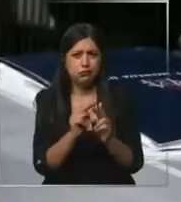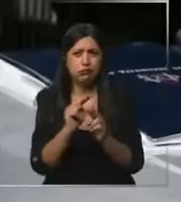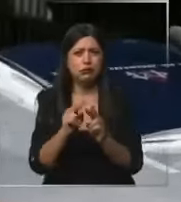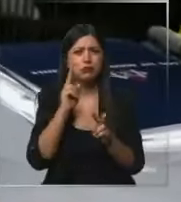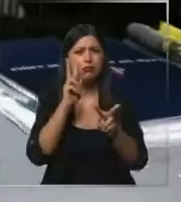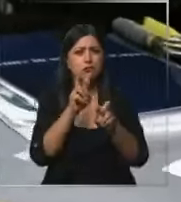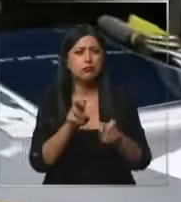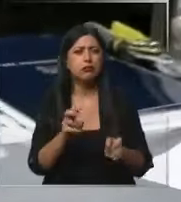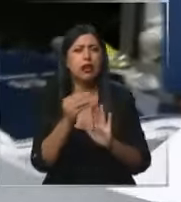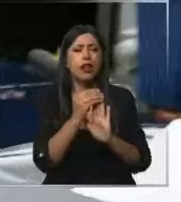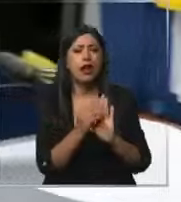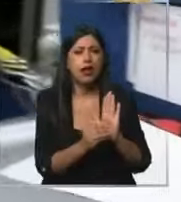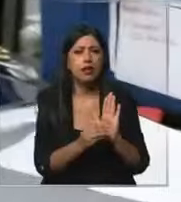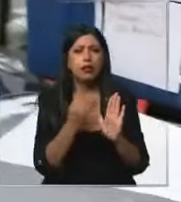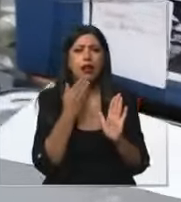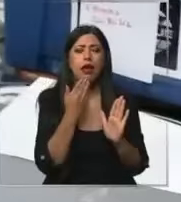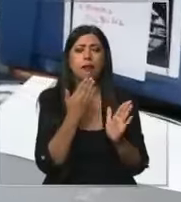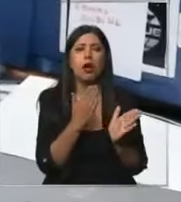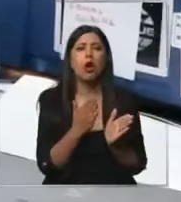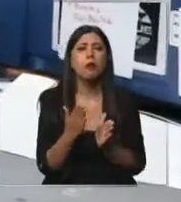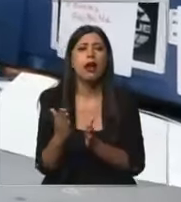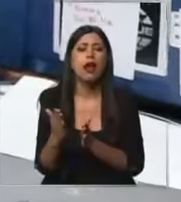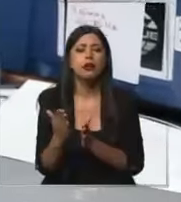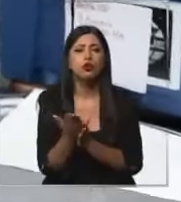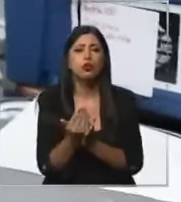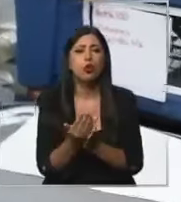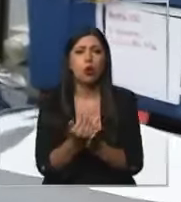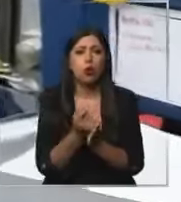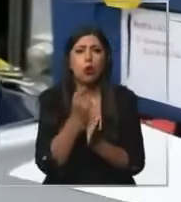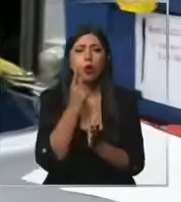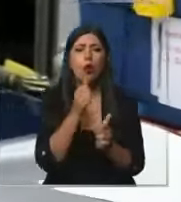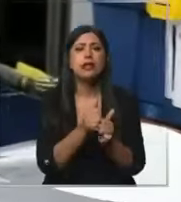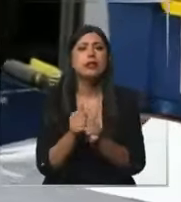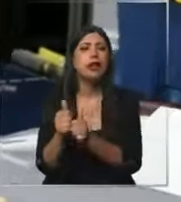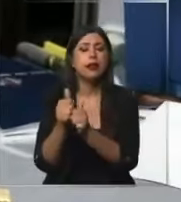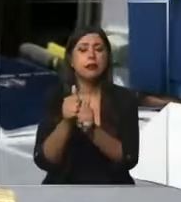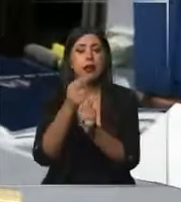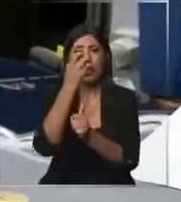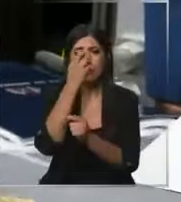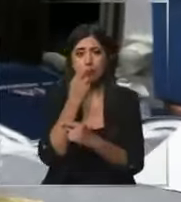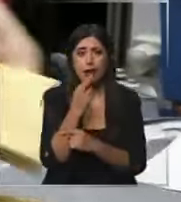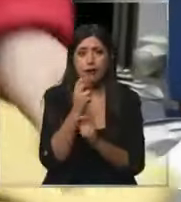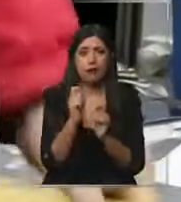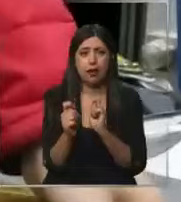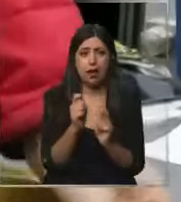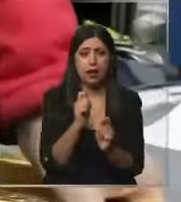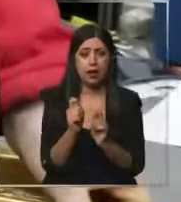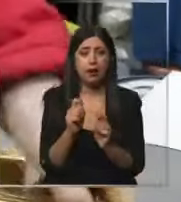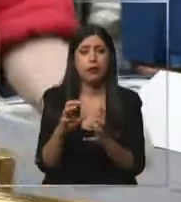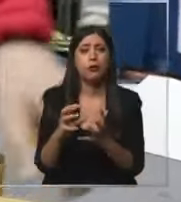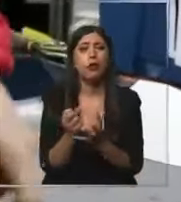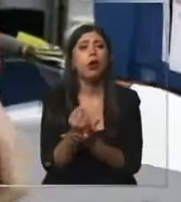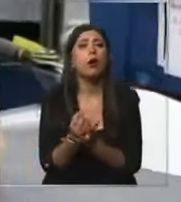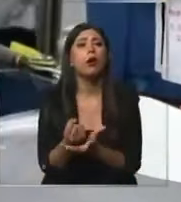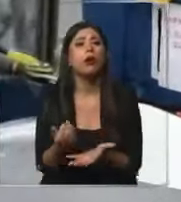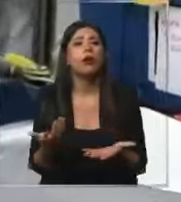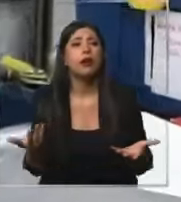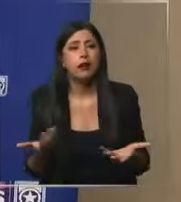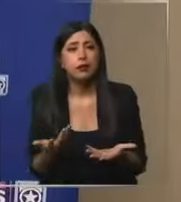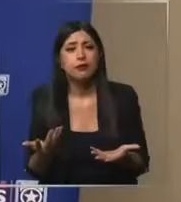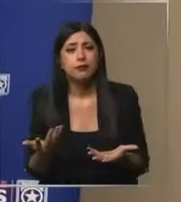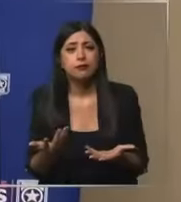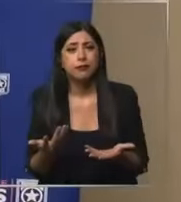de los datos y de las operaciones, así como un seguimiento respecto a distintos perfiles de riesgo, con lo cual lograron determinar una